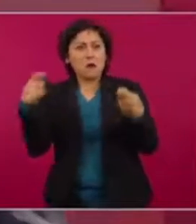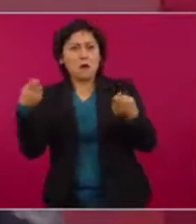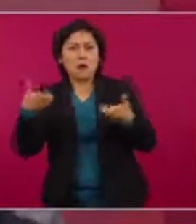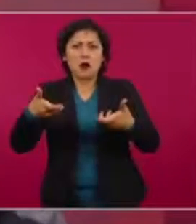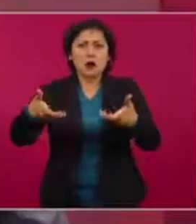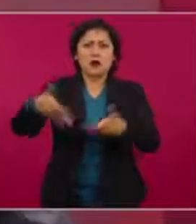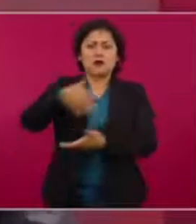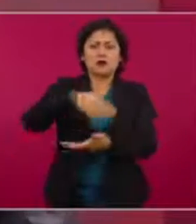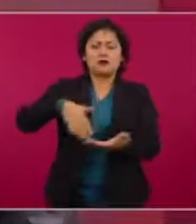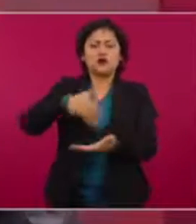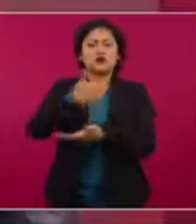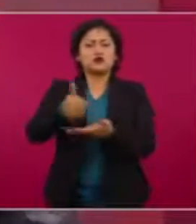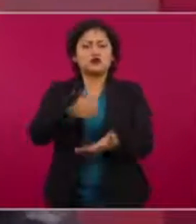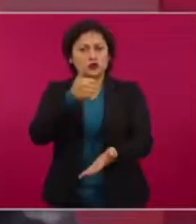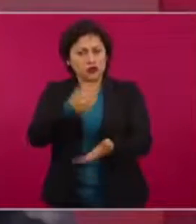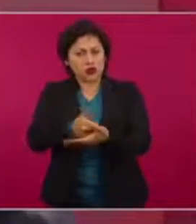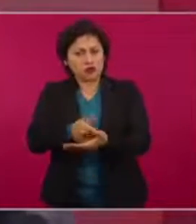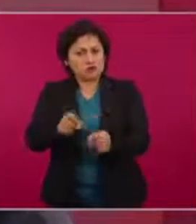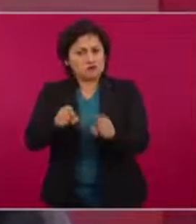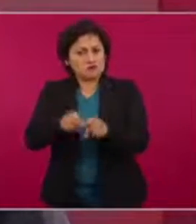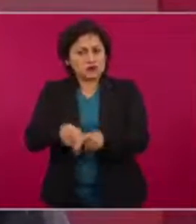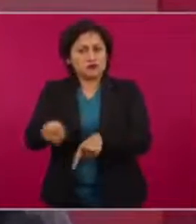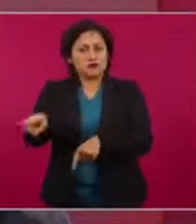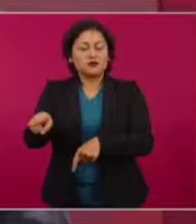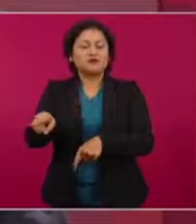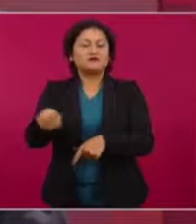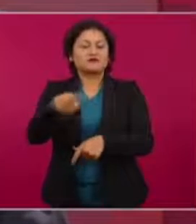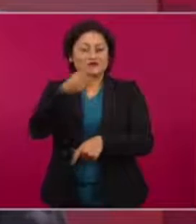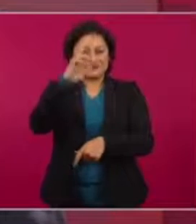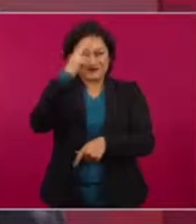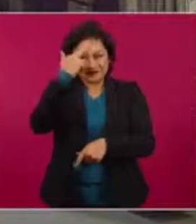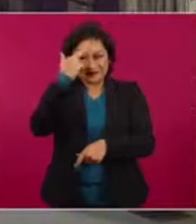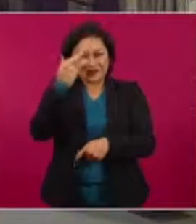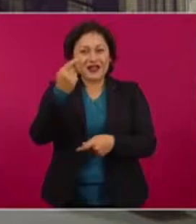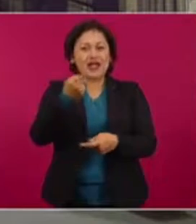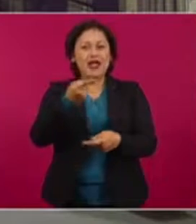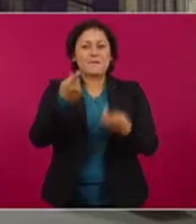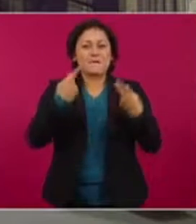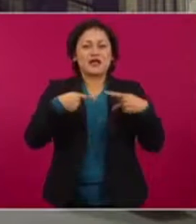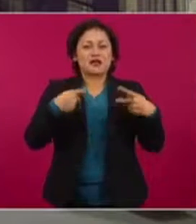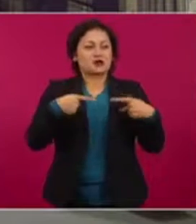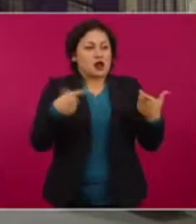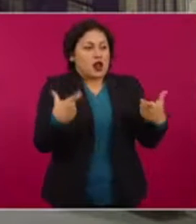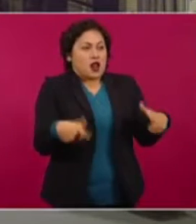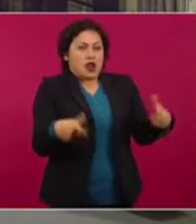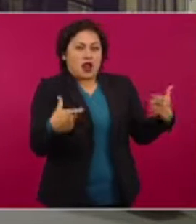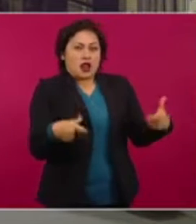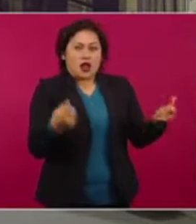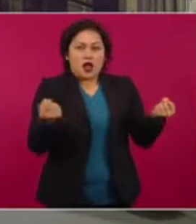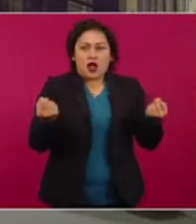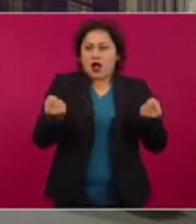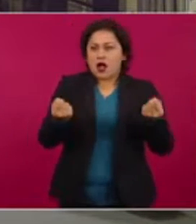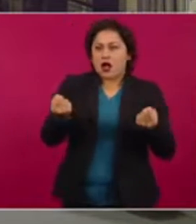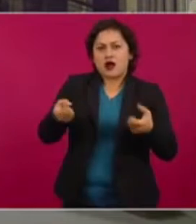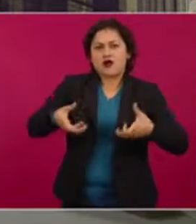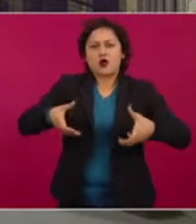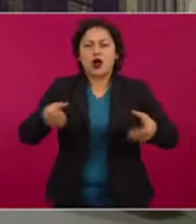de gallo en los carros lujosos y los fifís